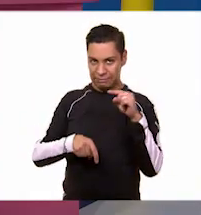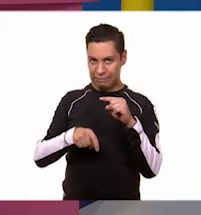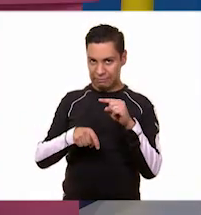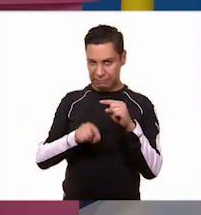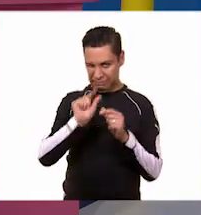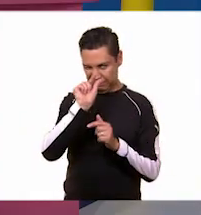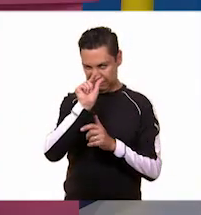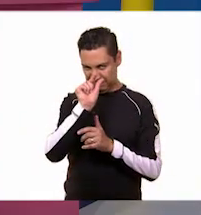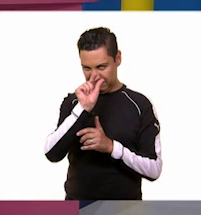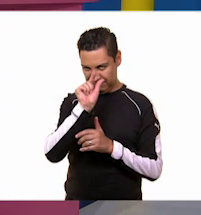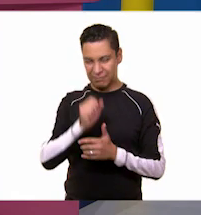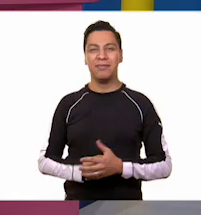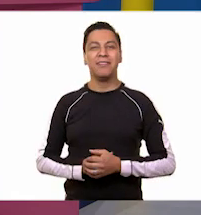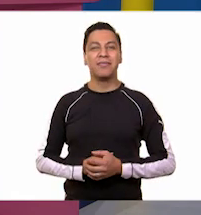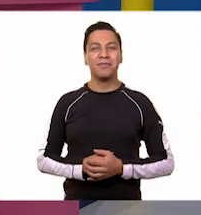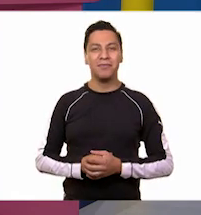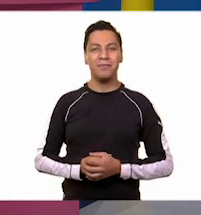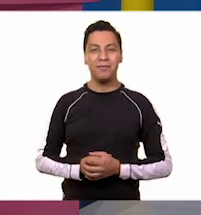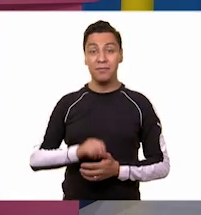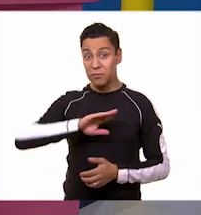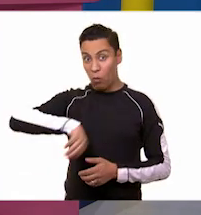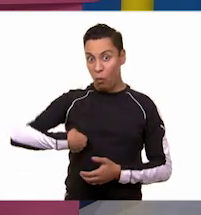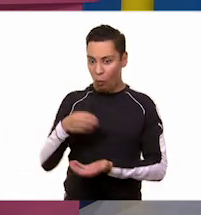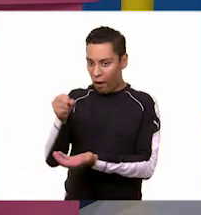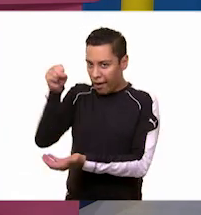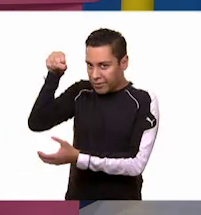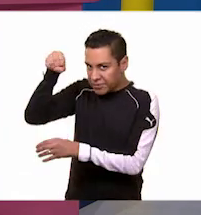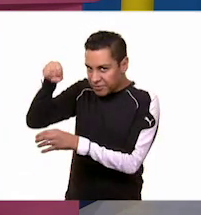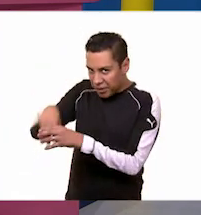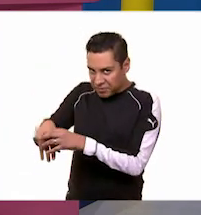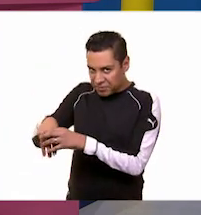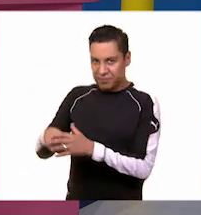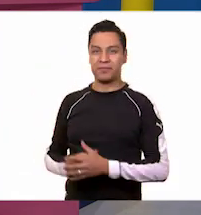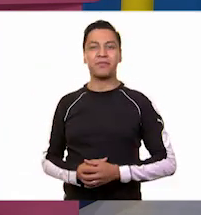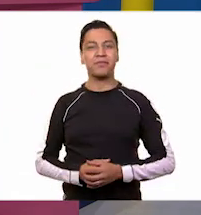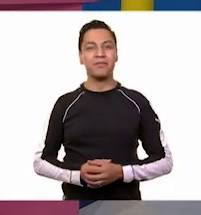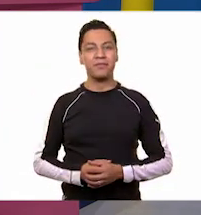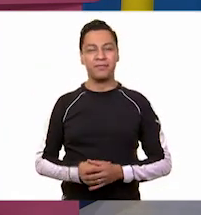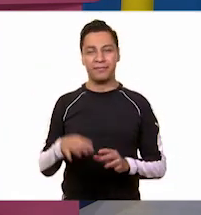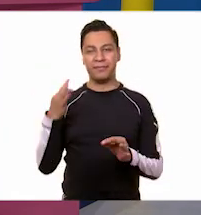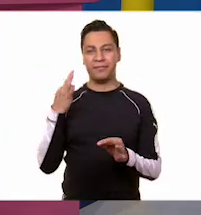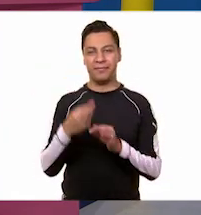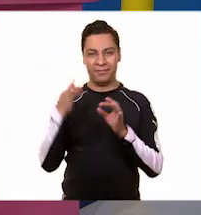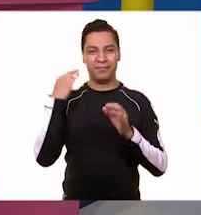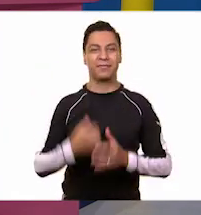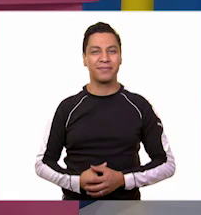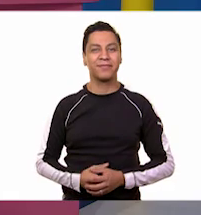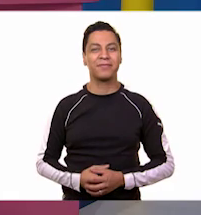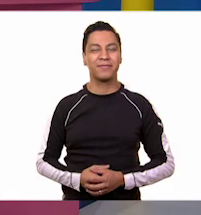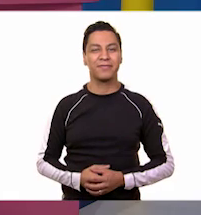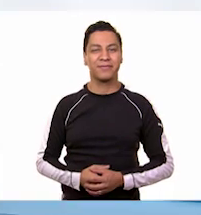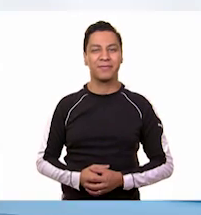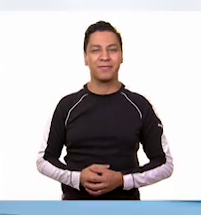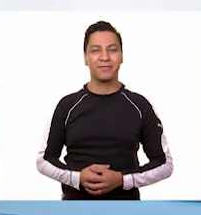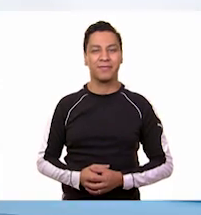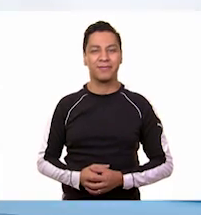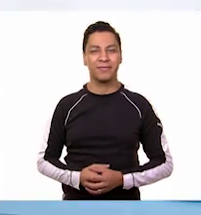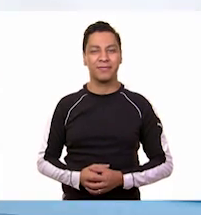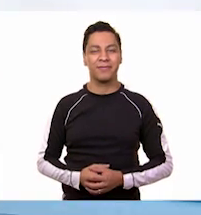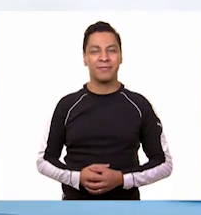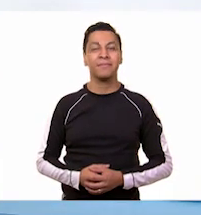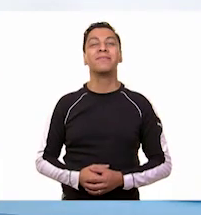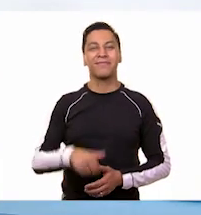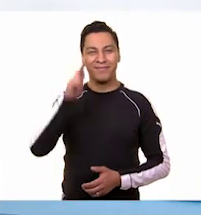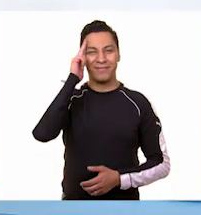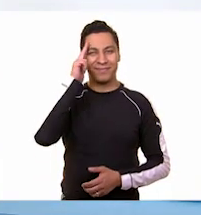segundito. Adelante. Muy bien. Guárdalo muy bien, Raulito. Eso es importante. Listo. Listo. ¿Qué tal,